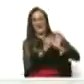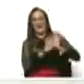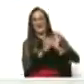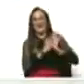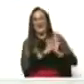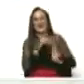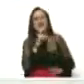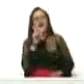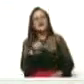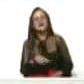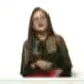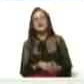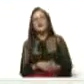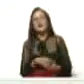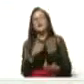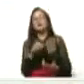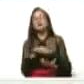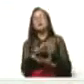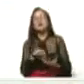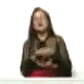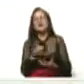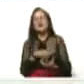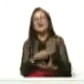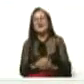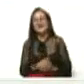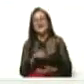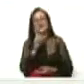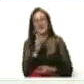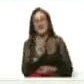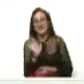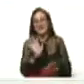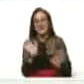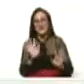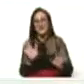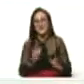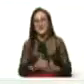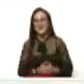¿Quién es un problema? Mentira, eso no va a pasar.